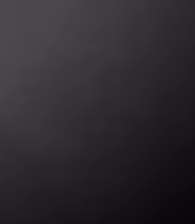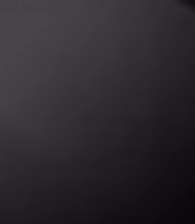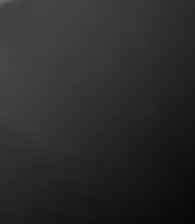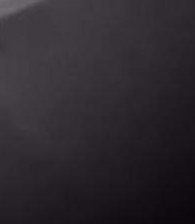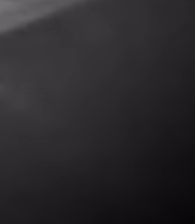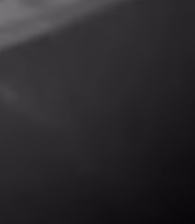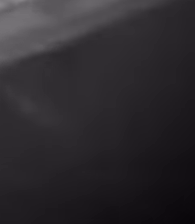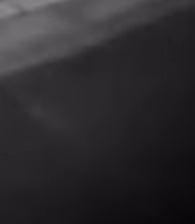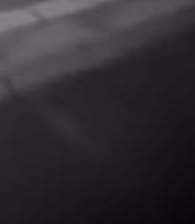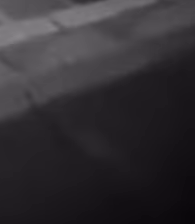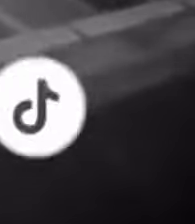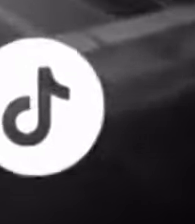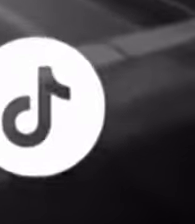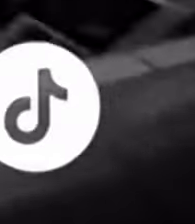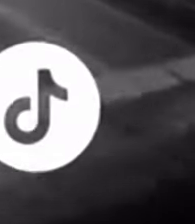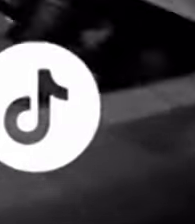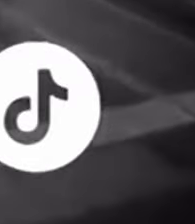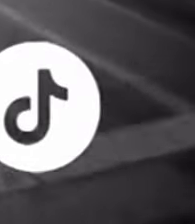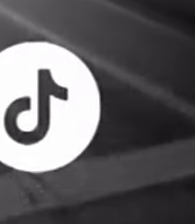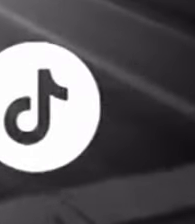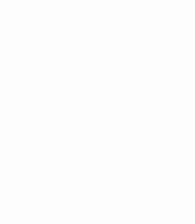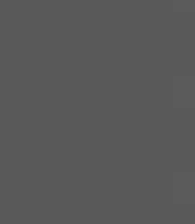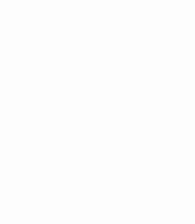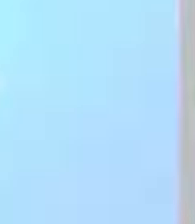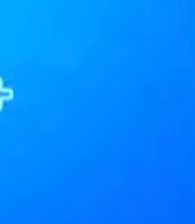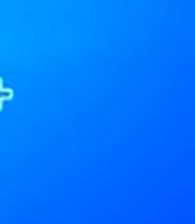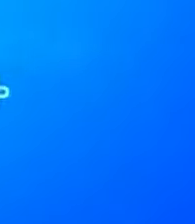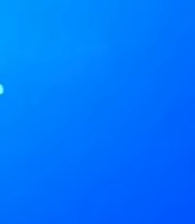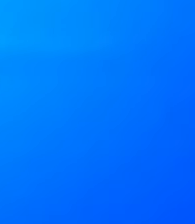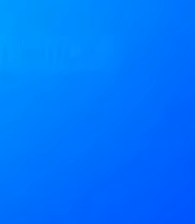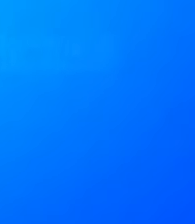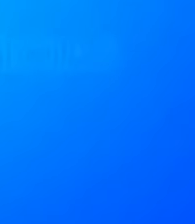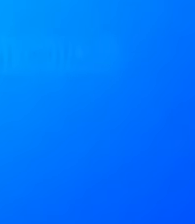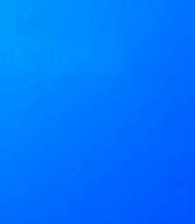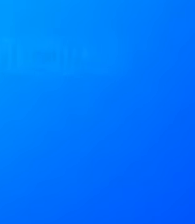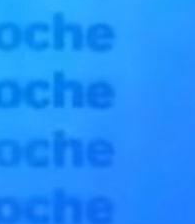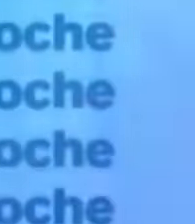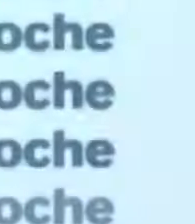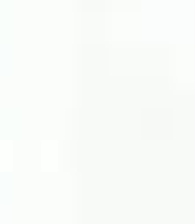YouTube, Instagram, LinkedIn y TikTok.